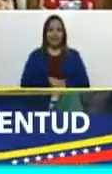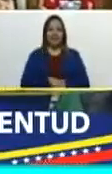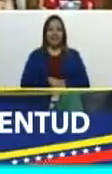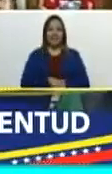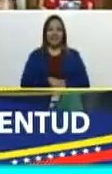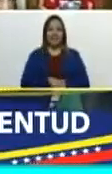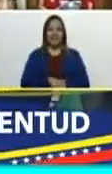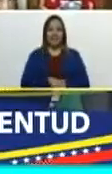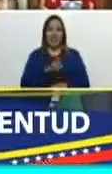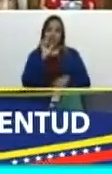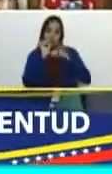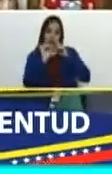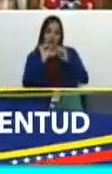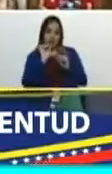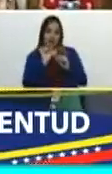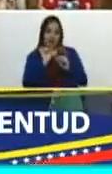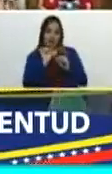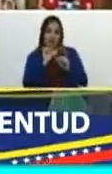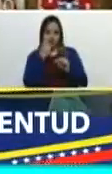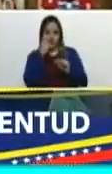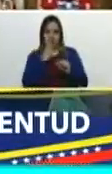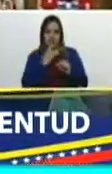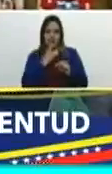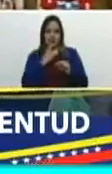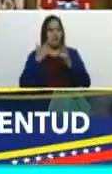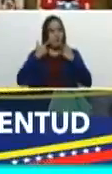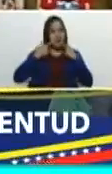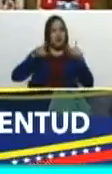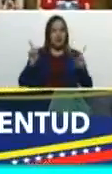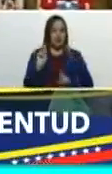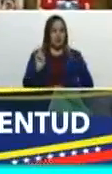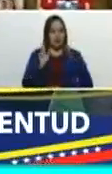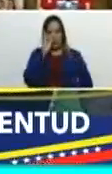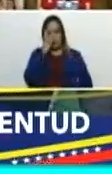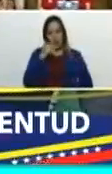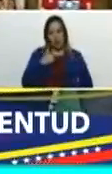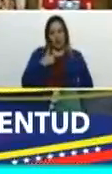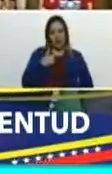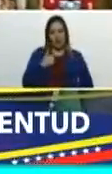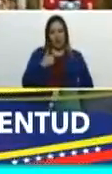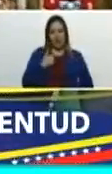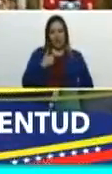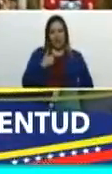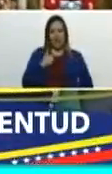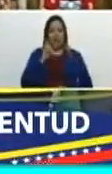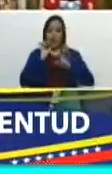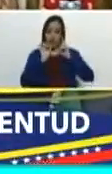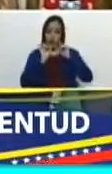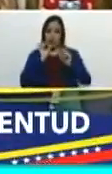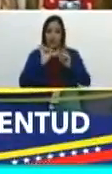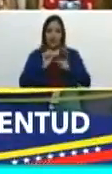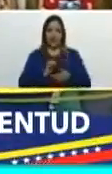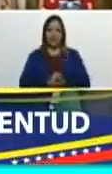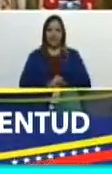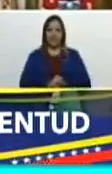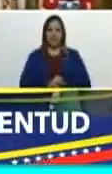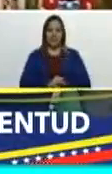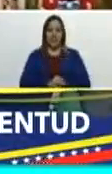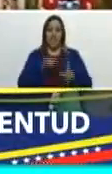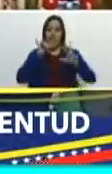en Twitter, por si acaso, pues, para que no se rían de mí, en Twitter, en